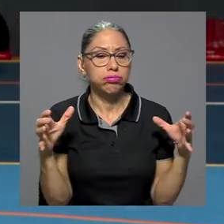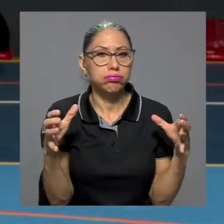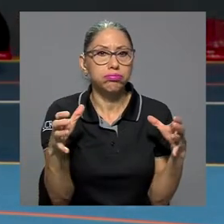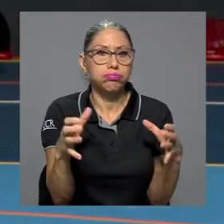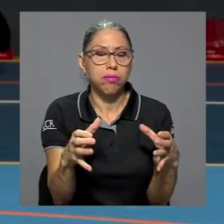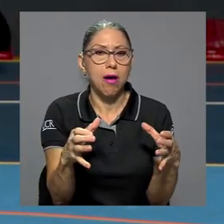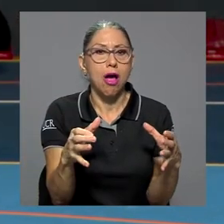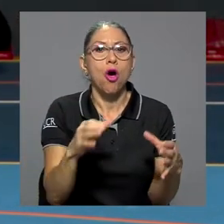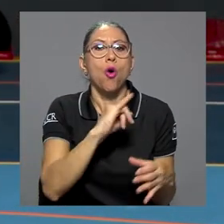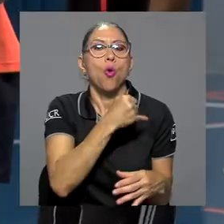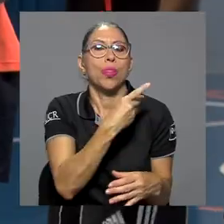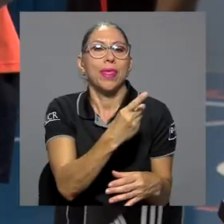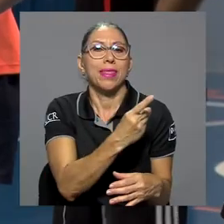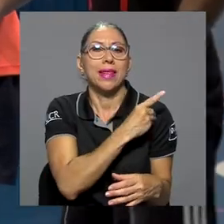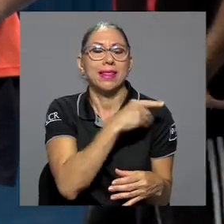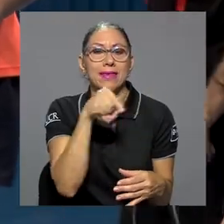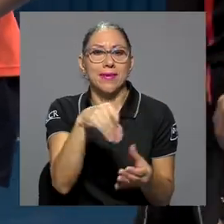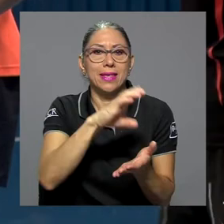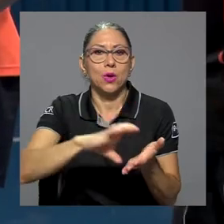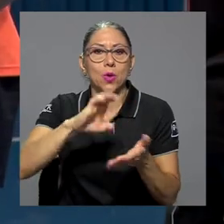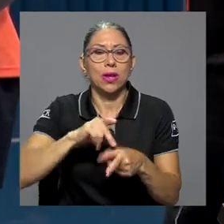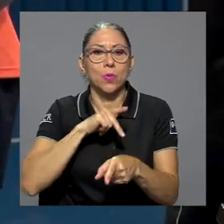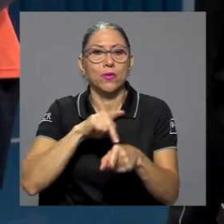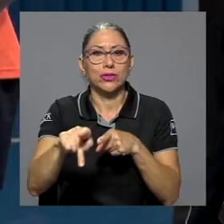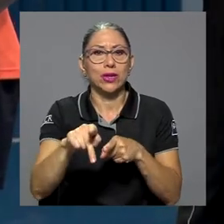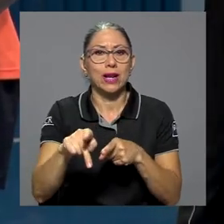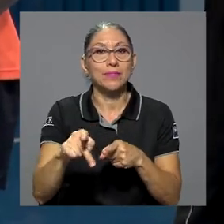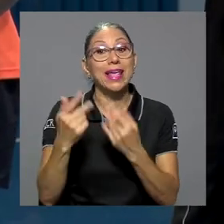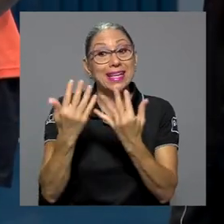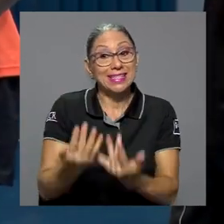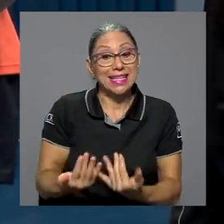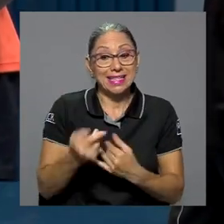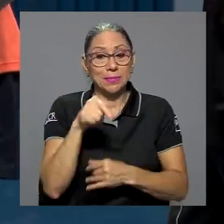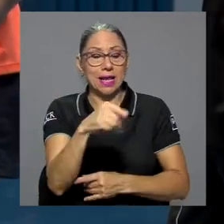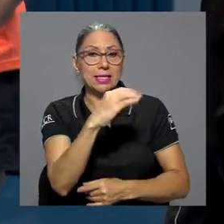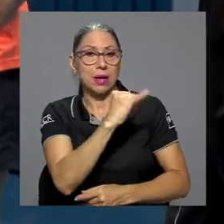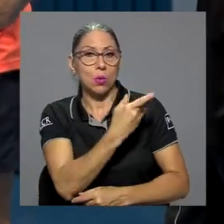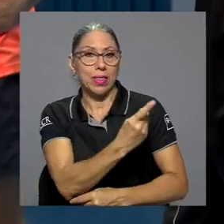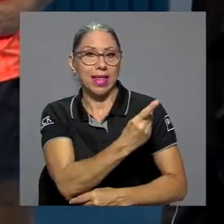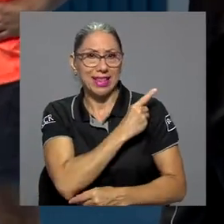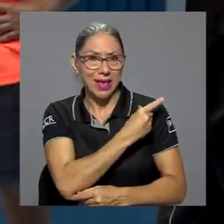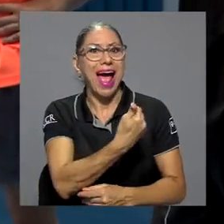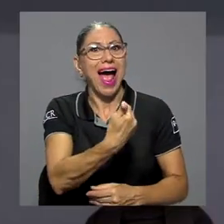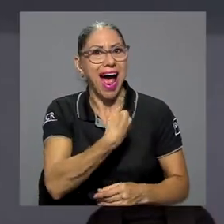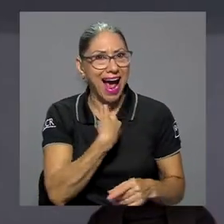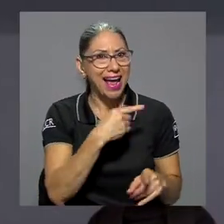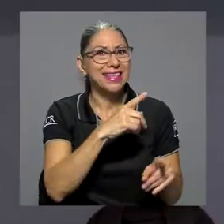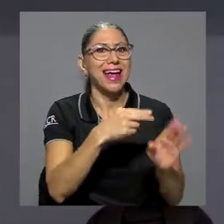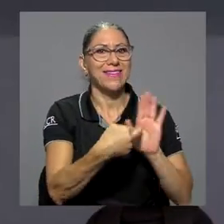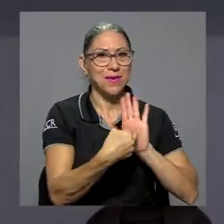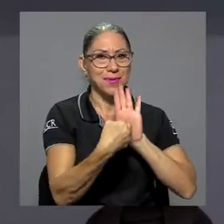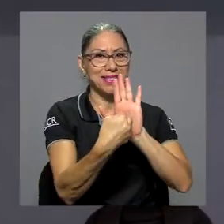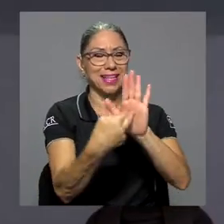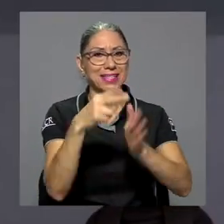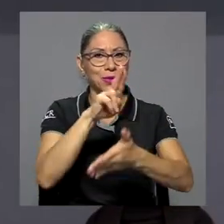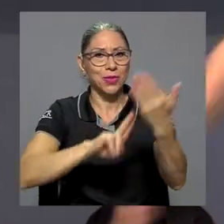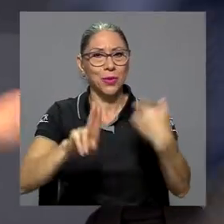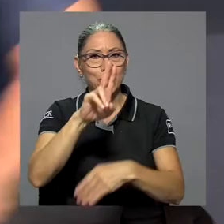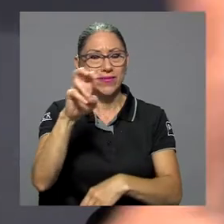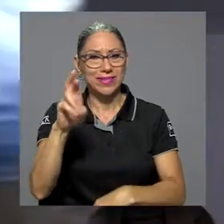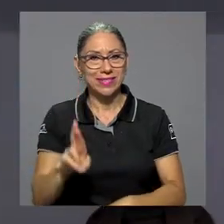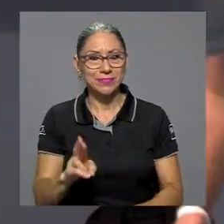Junta Directiva del Colegio Profesional. Se espera que en dicha junta haya representación de la Universidad de Costa